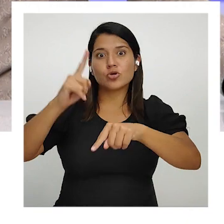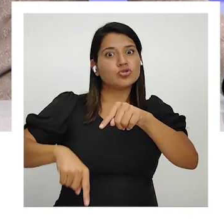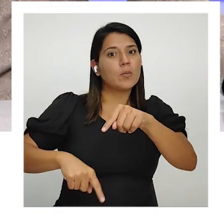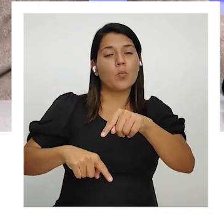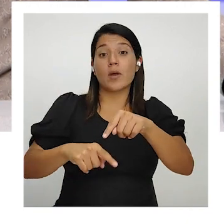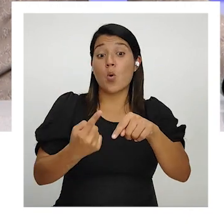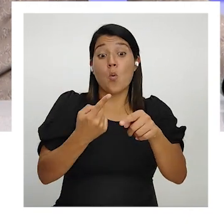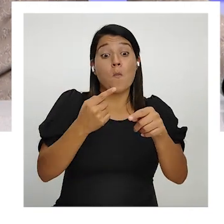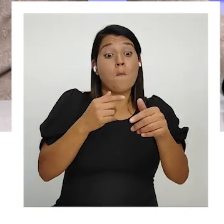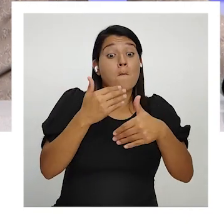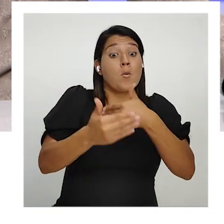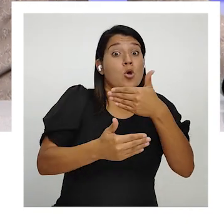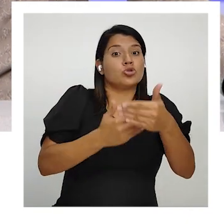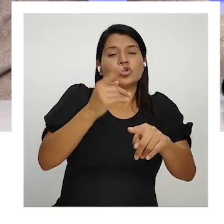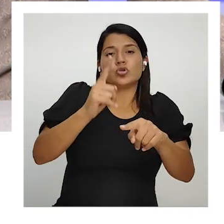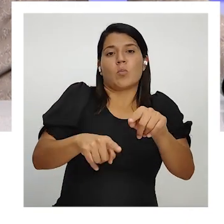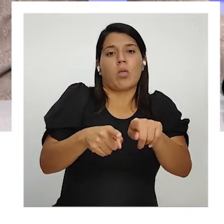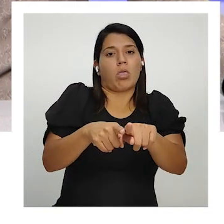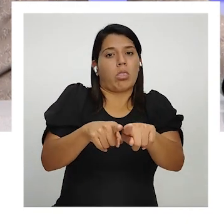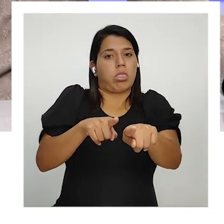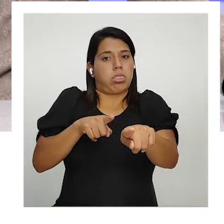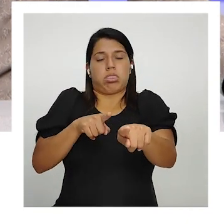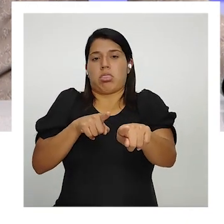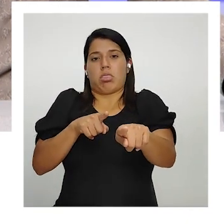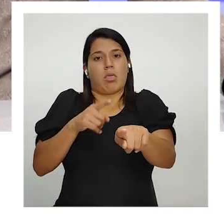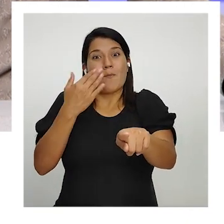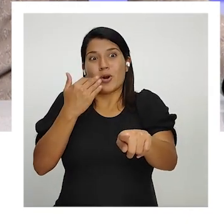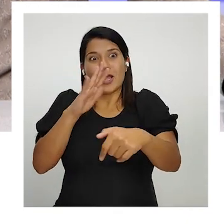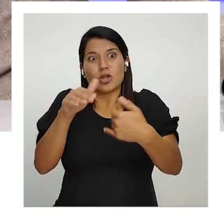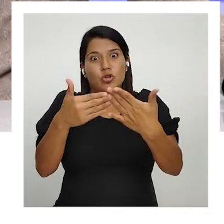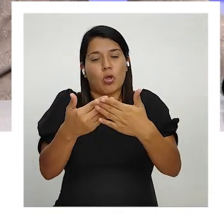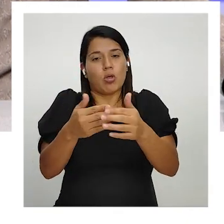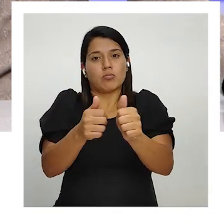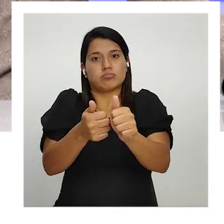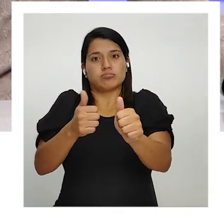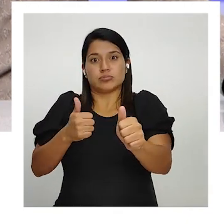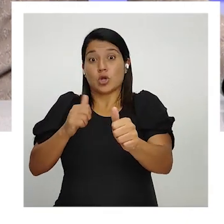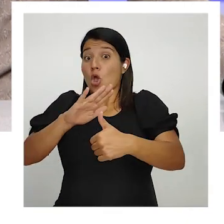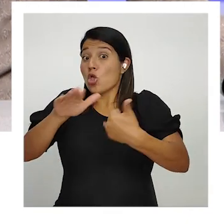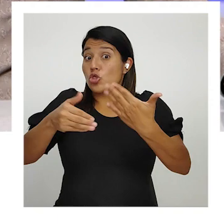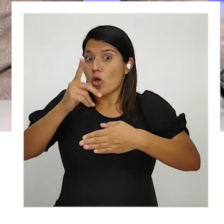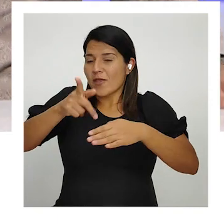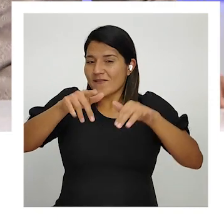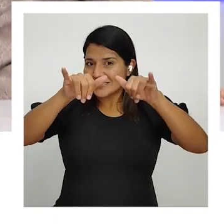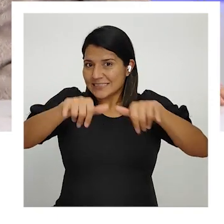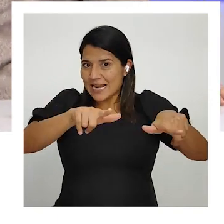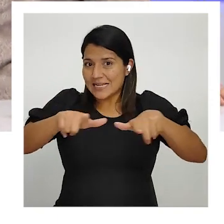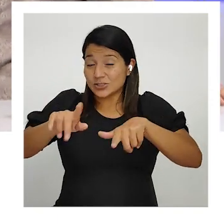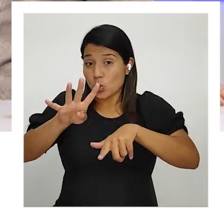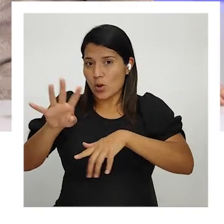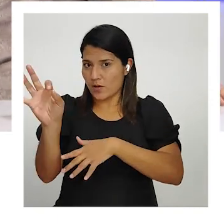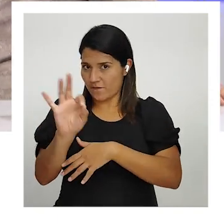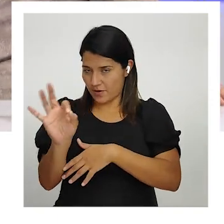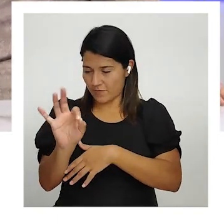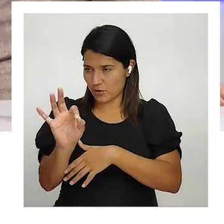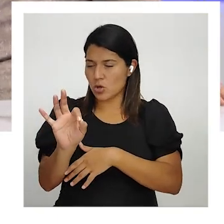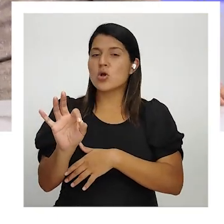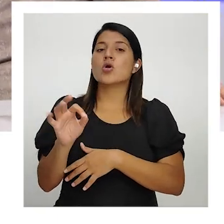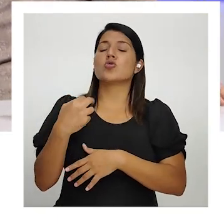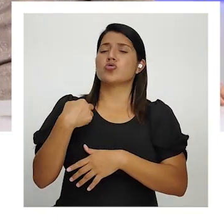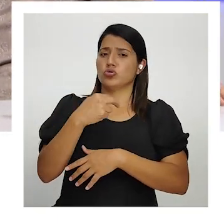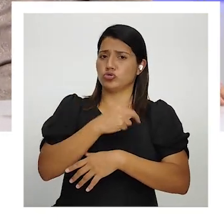¿verdad? Porque uno retrasaría al otro y todo tiene que estar listo el 4 de febrero. Así es. Pese a esta gran logística, este gran esfuerzo que hacemos también como